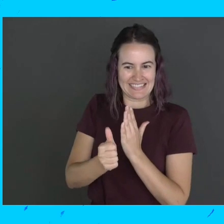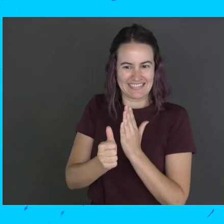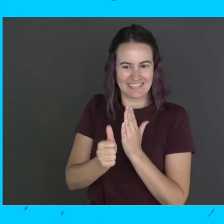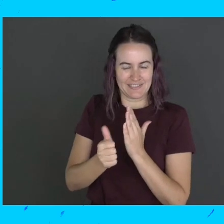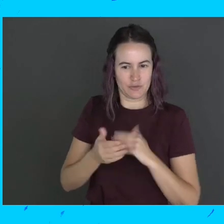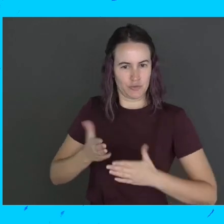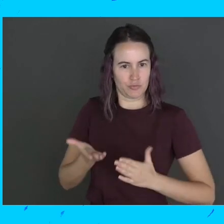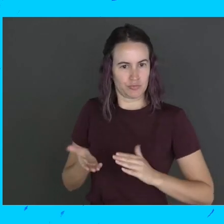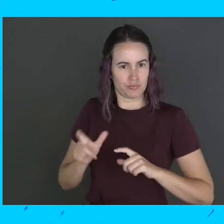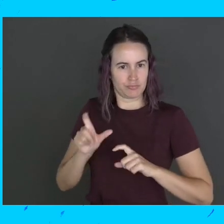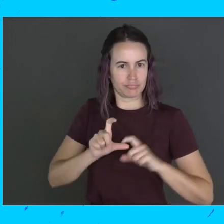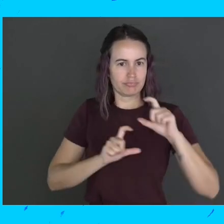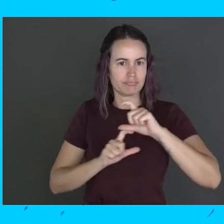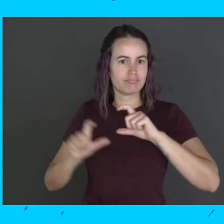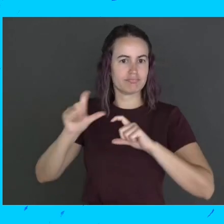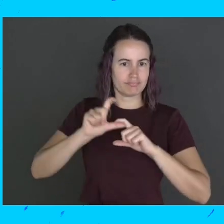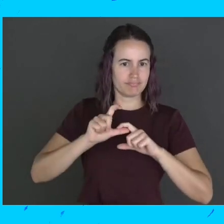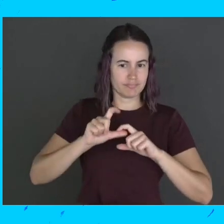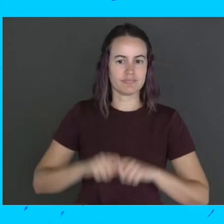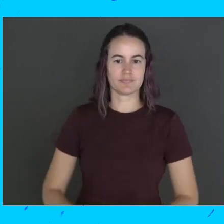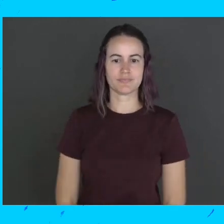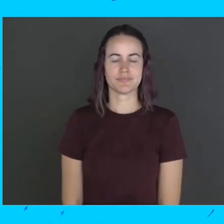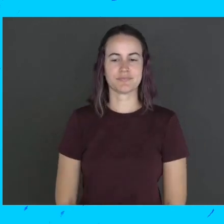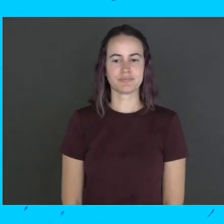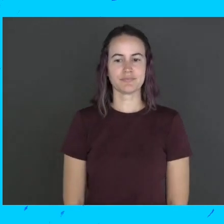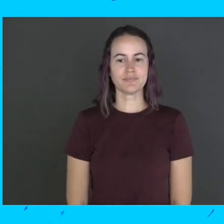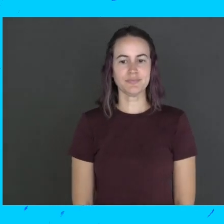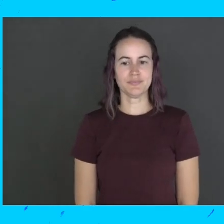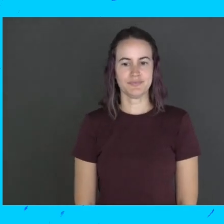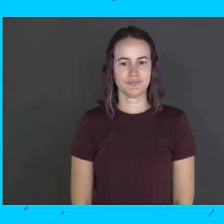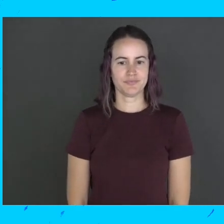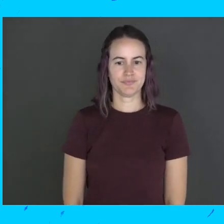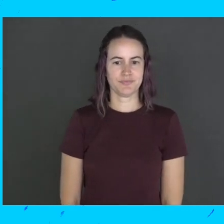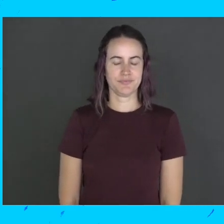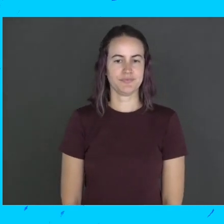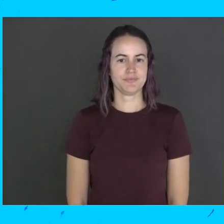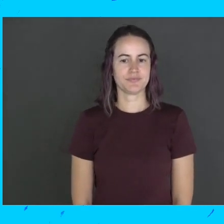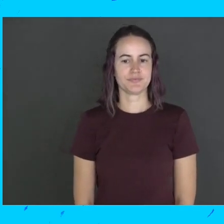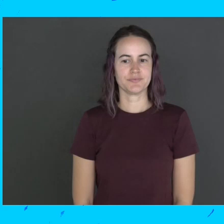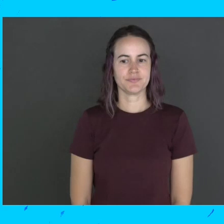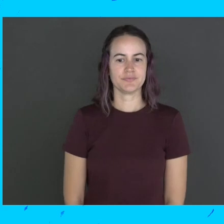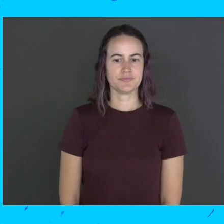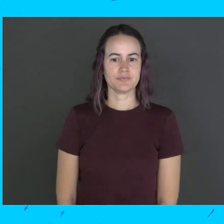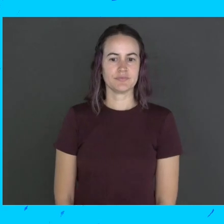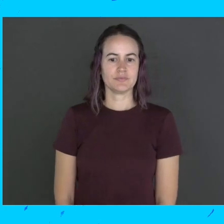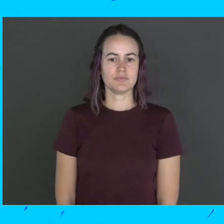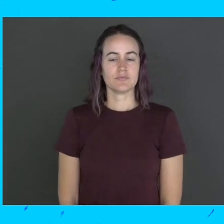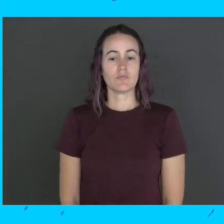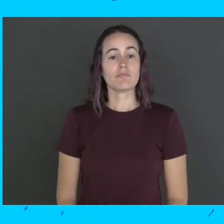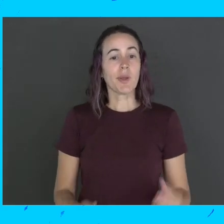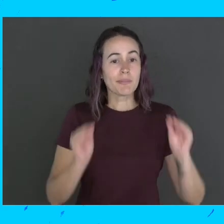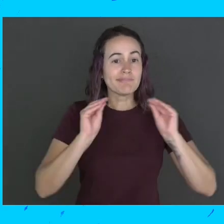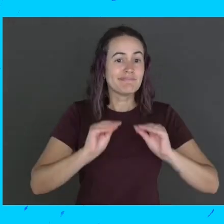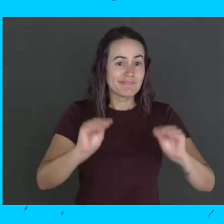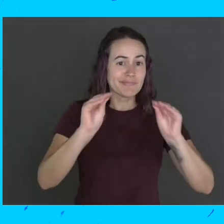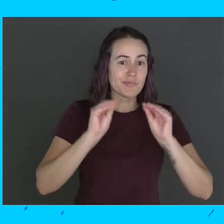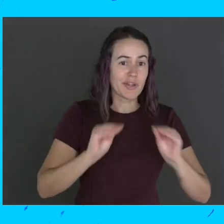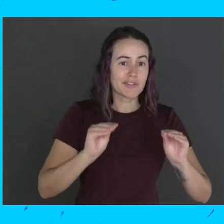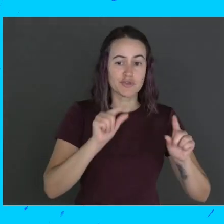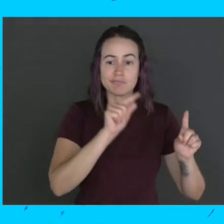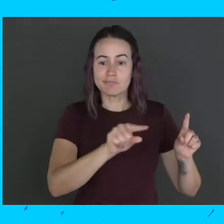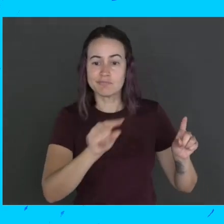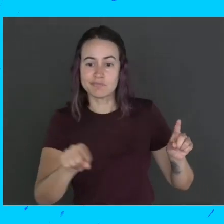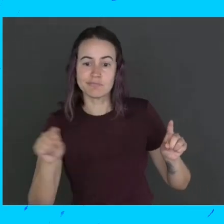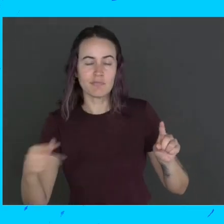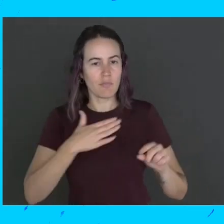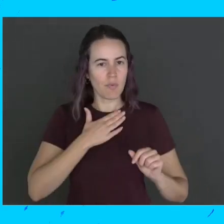esencial para que nuestro continente se dé cuenta de los beneficios potenciales de lo que llamamos el dividendo demográfico. La estrategia